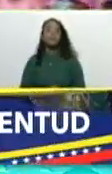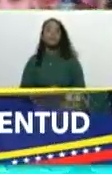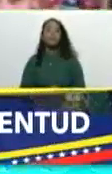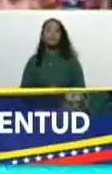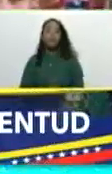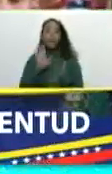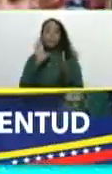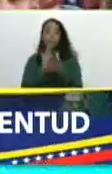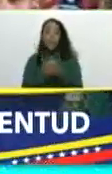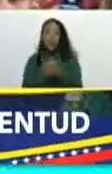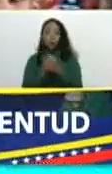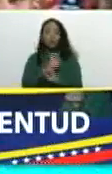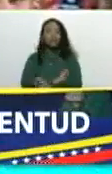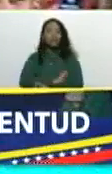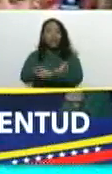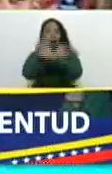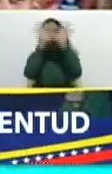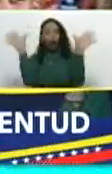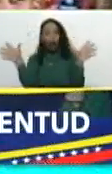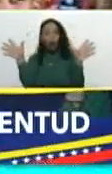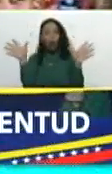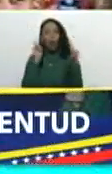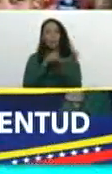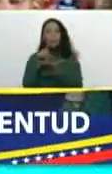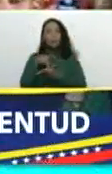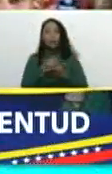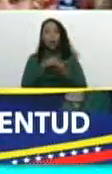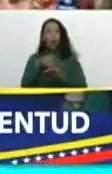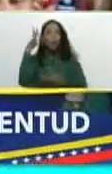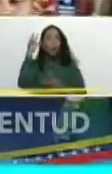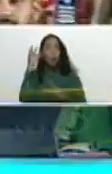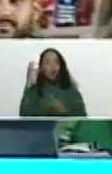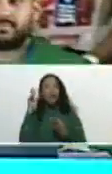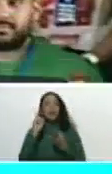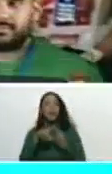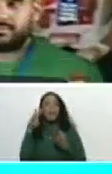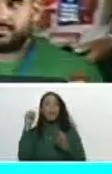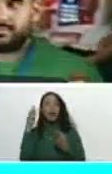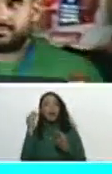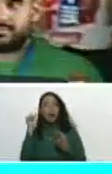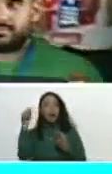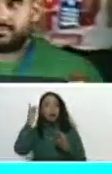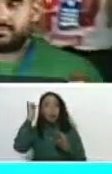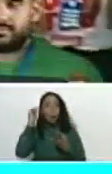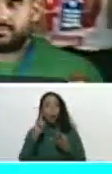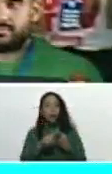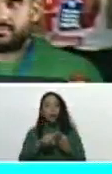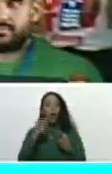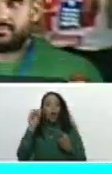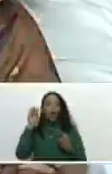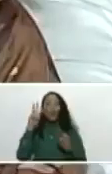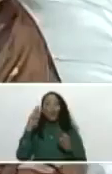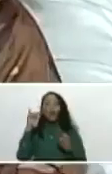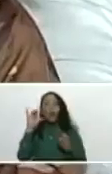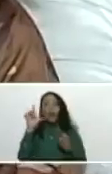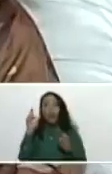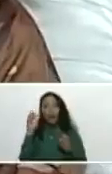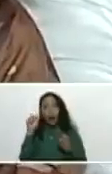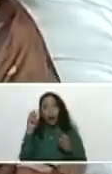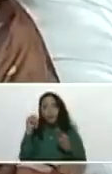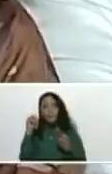contundente, esclarecedora, las intervenciones de María Betania, de Yaracuy, de Wilmer José,